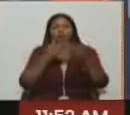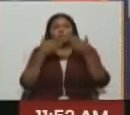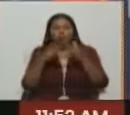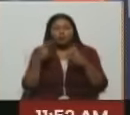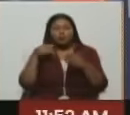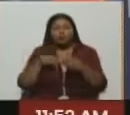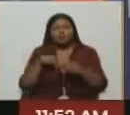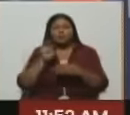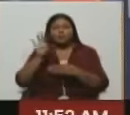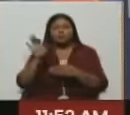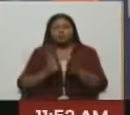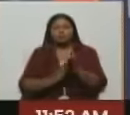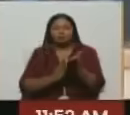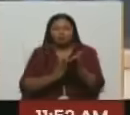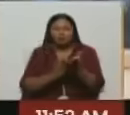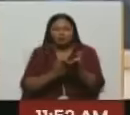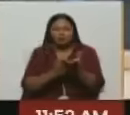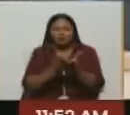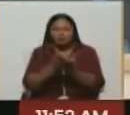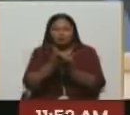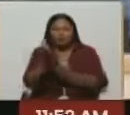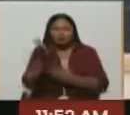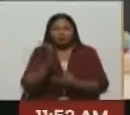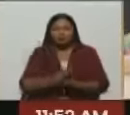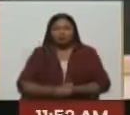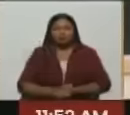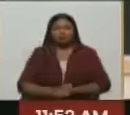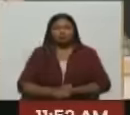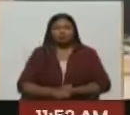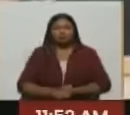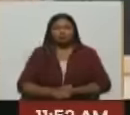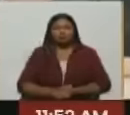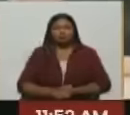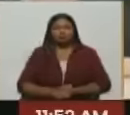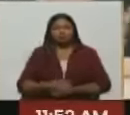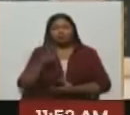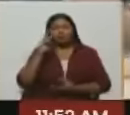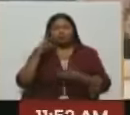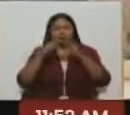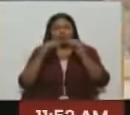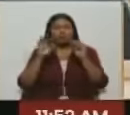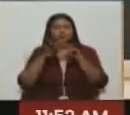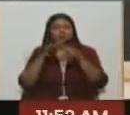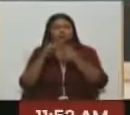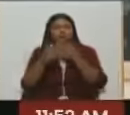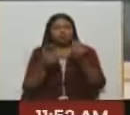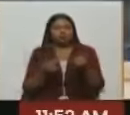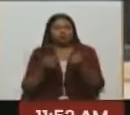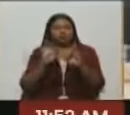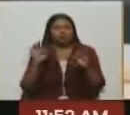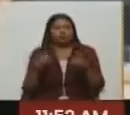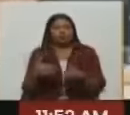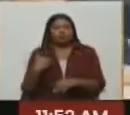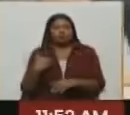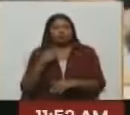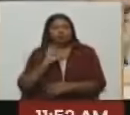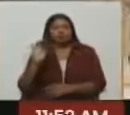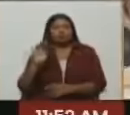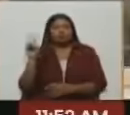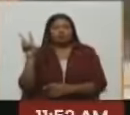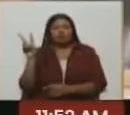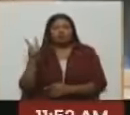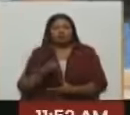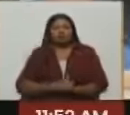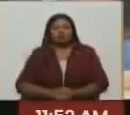hemos mantenido firmes, firmes ante todos estos asedios que ha sufrido la patria